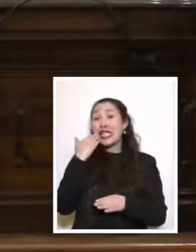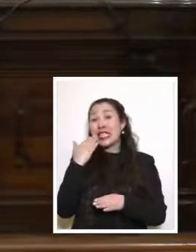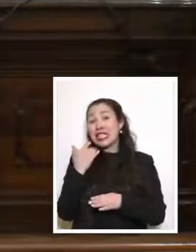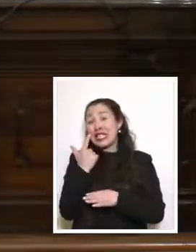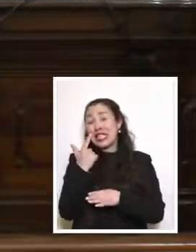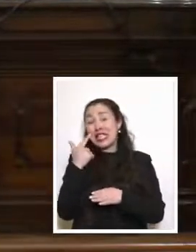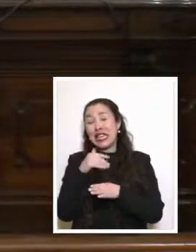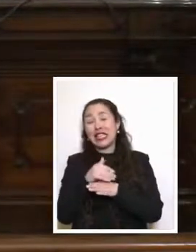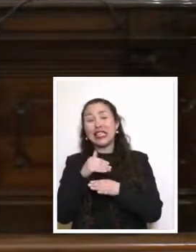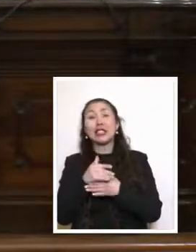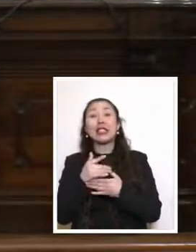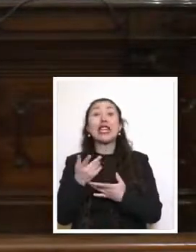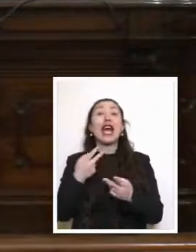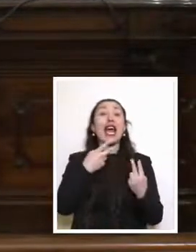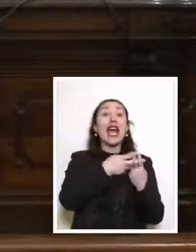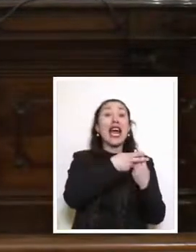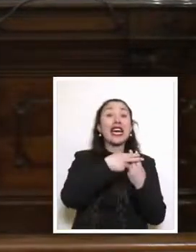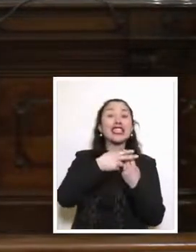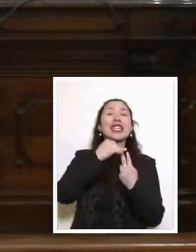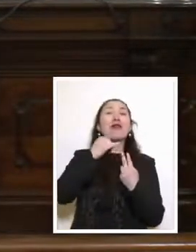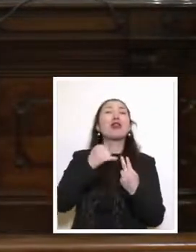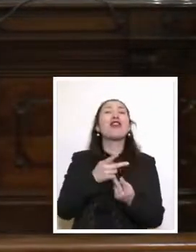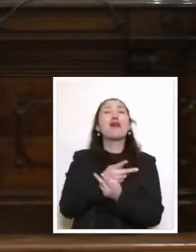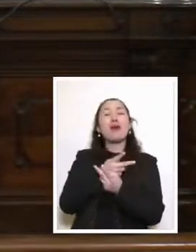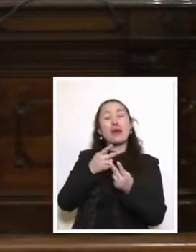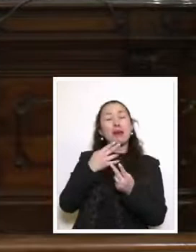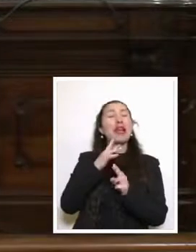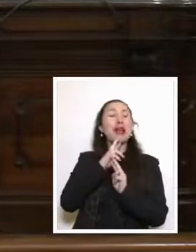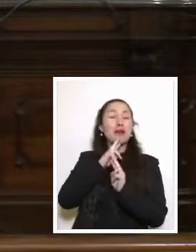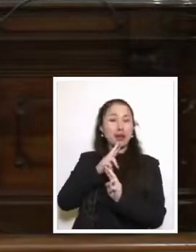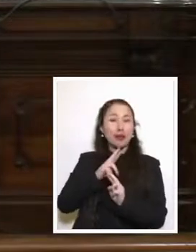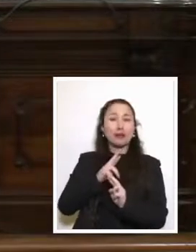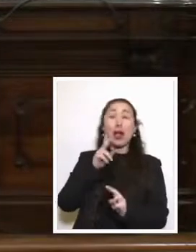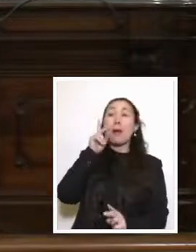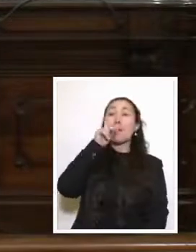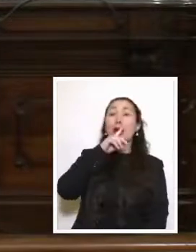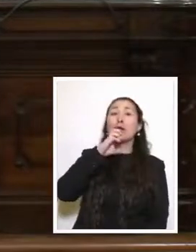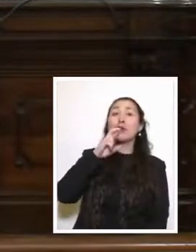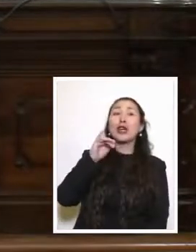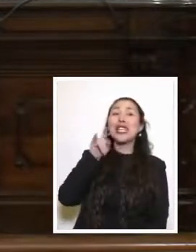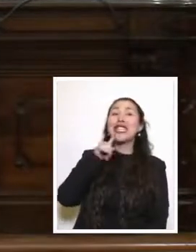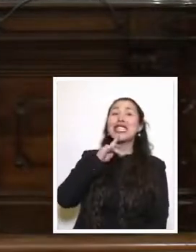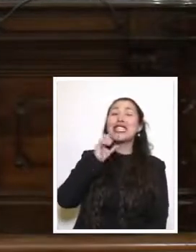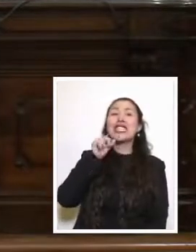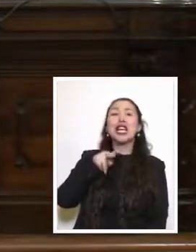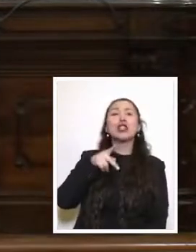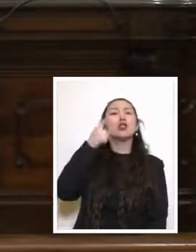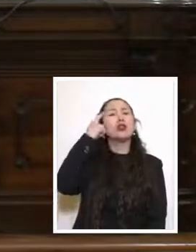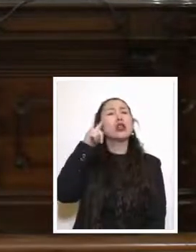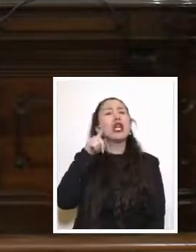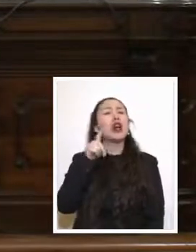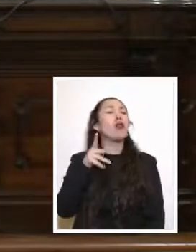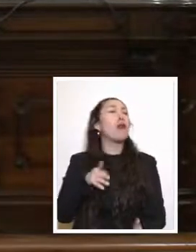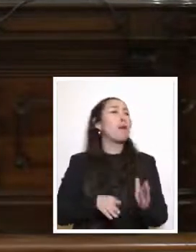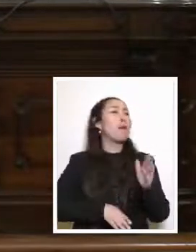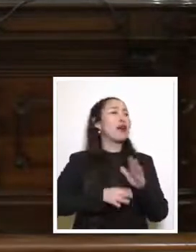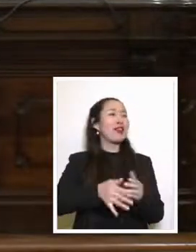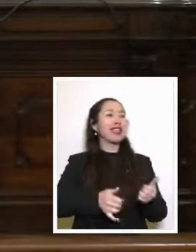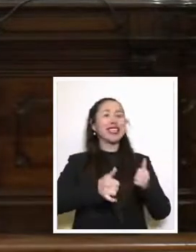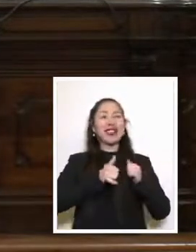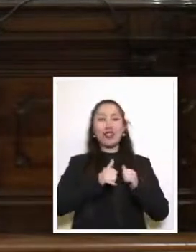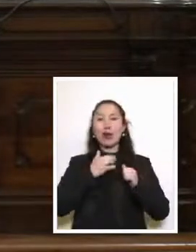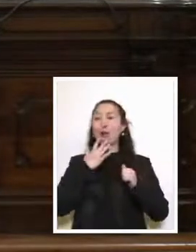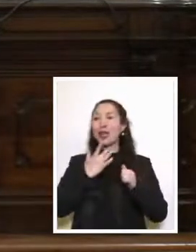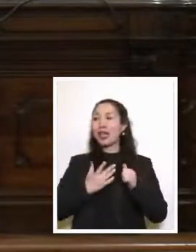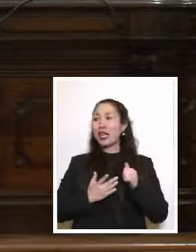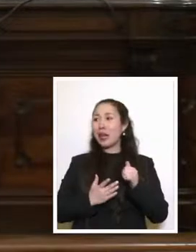que puedan plantear sus preguntas, van a ser respondidas, por supuesto, después. Para cerrar, Cristian, ¿cuál crees que son los mayores desafíos para poder implementar